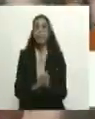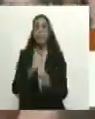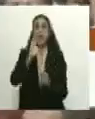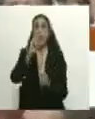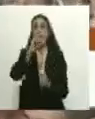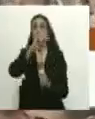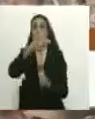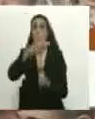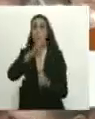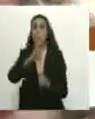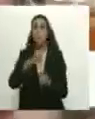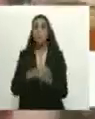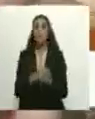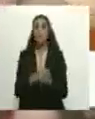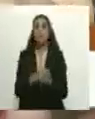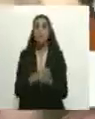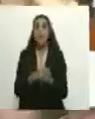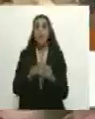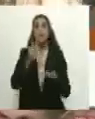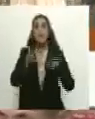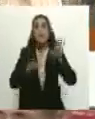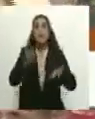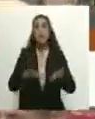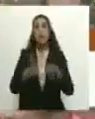Jocelyn Borre, secretaria parroquial.